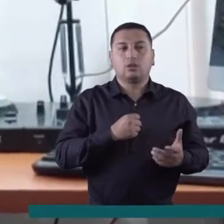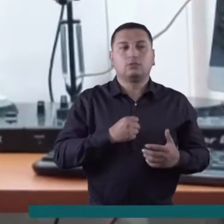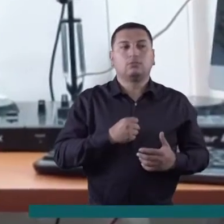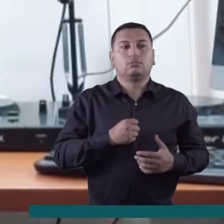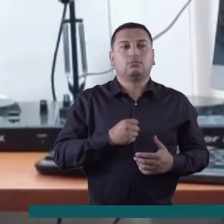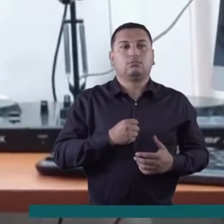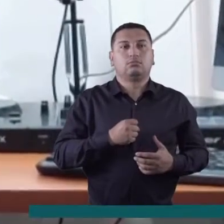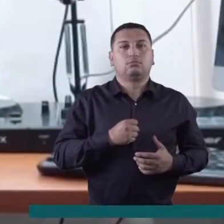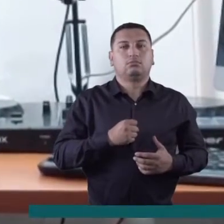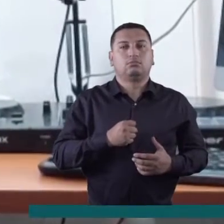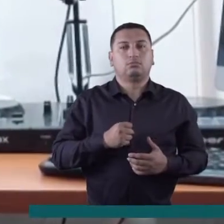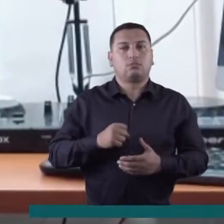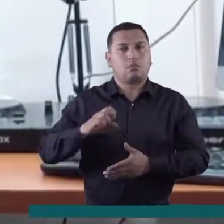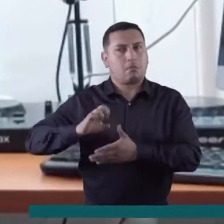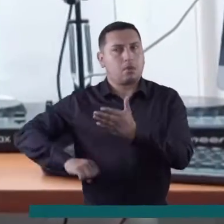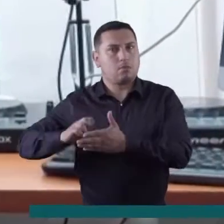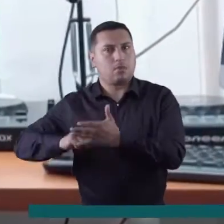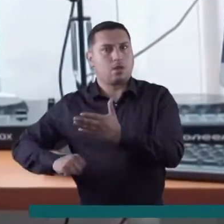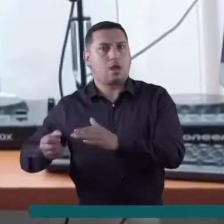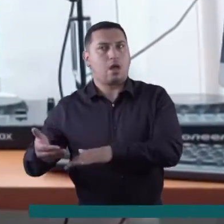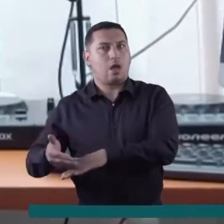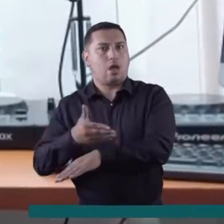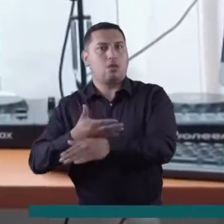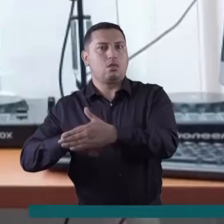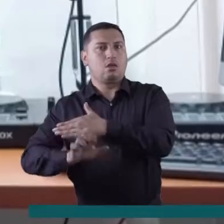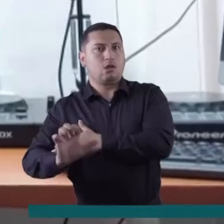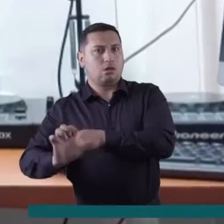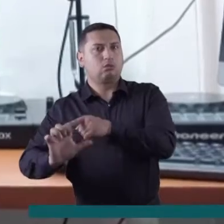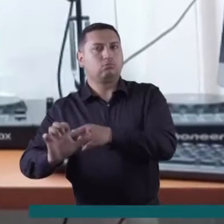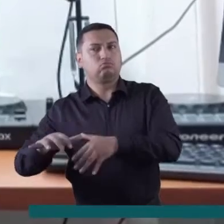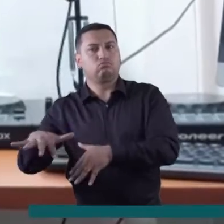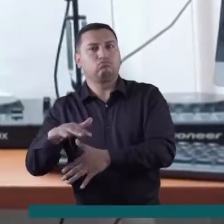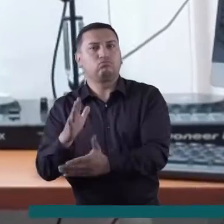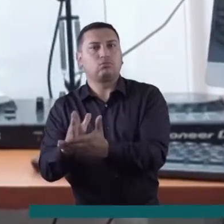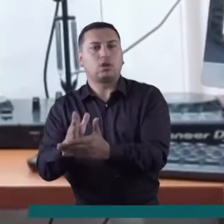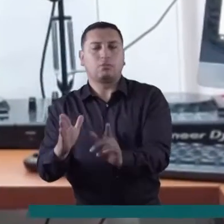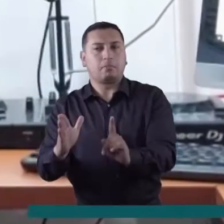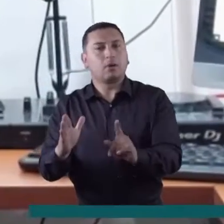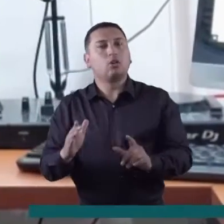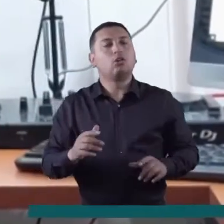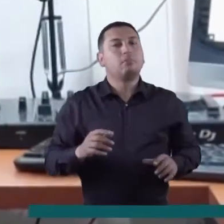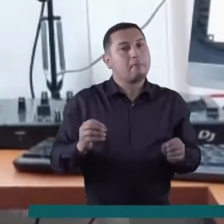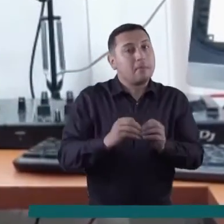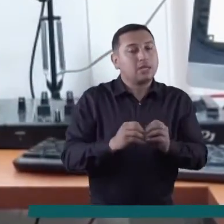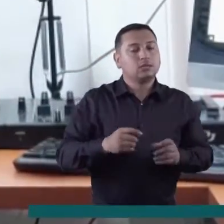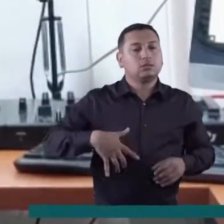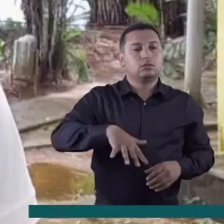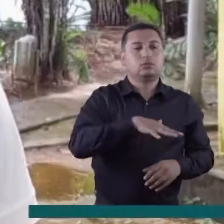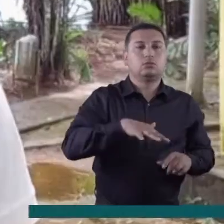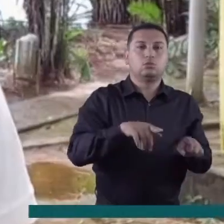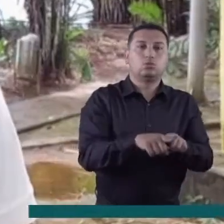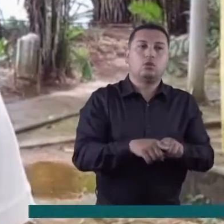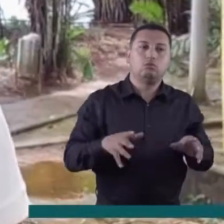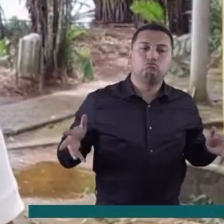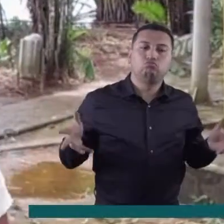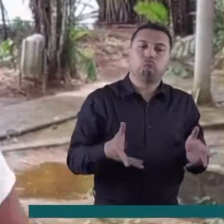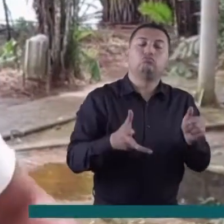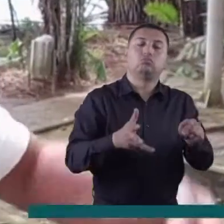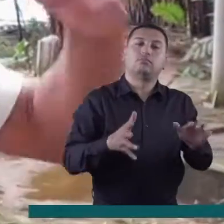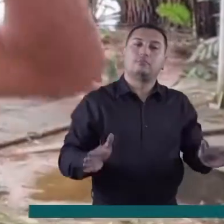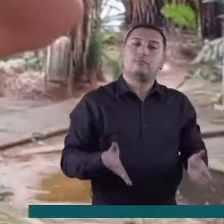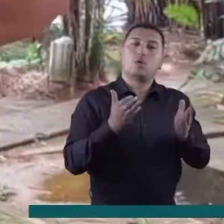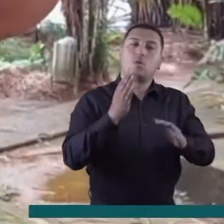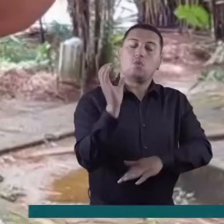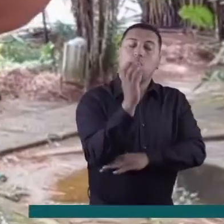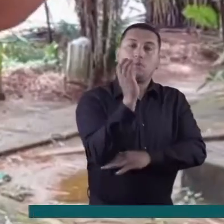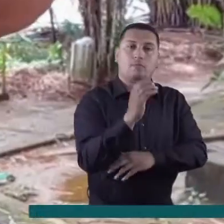muchos conductas, hechos, sino que también damos un granito de arena para la construcción de un mejor país. La policía pega